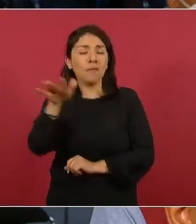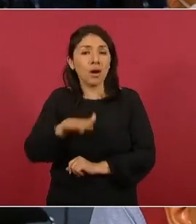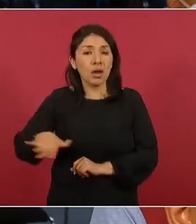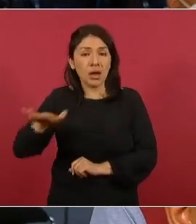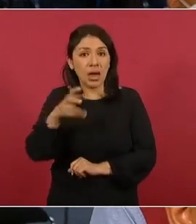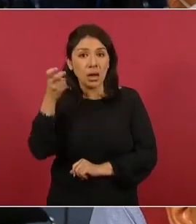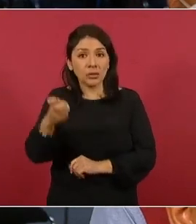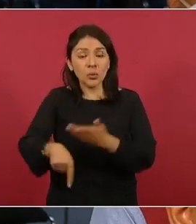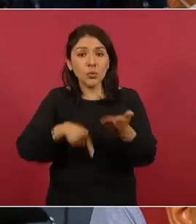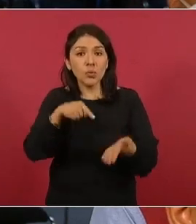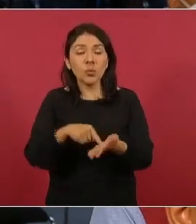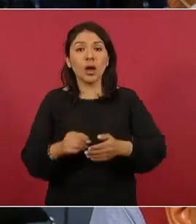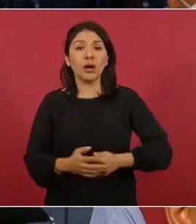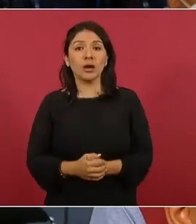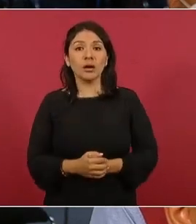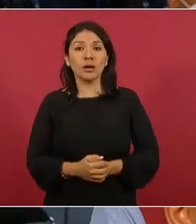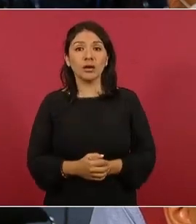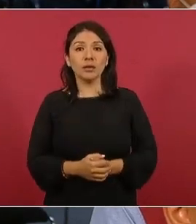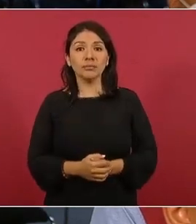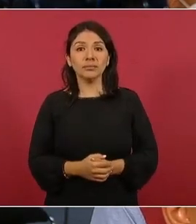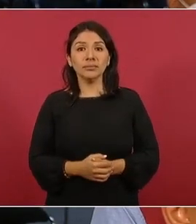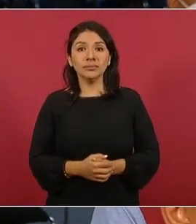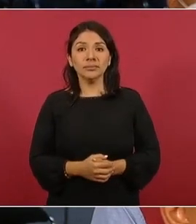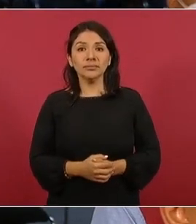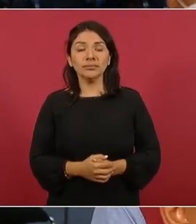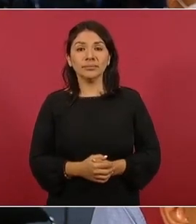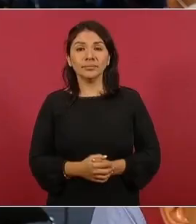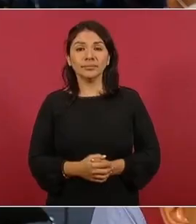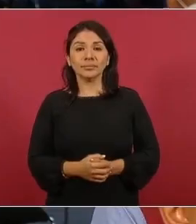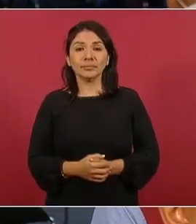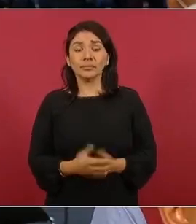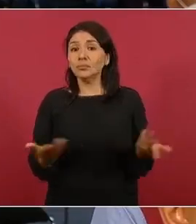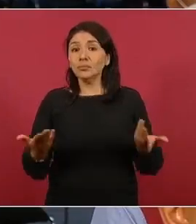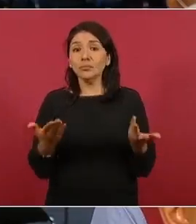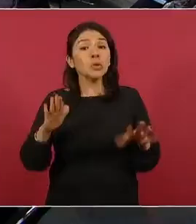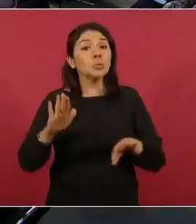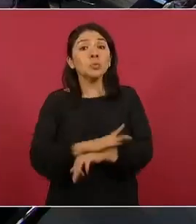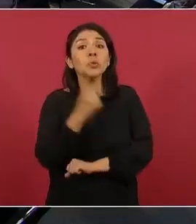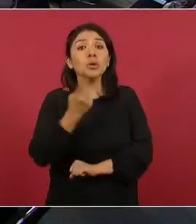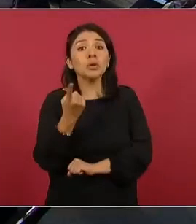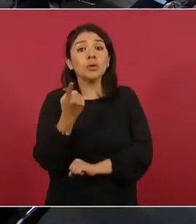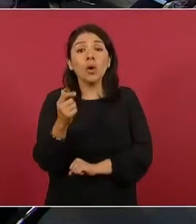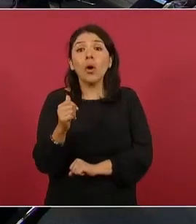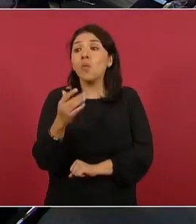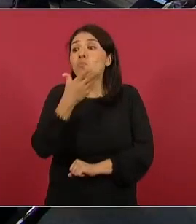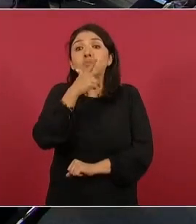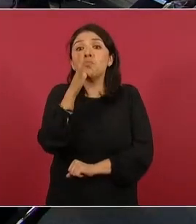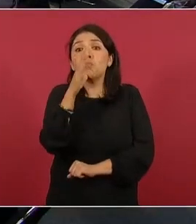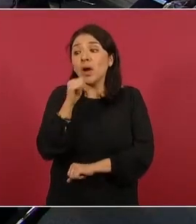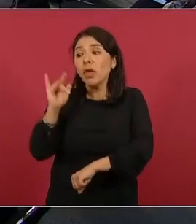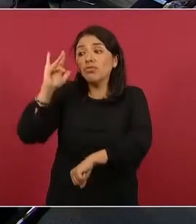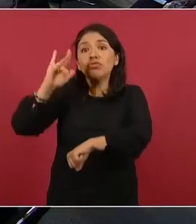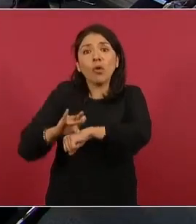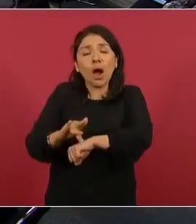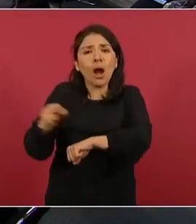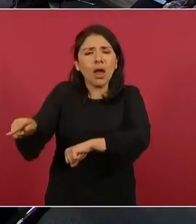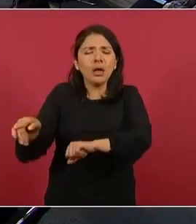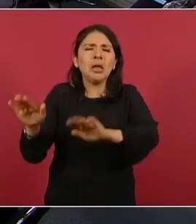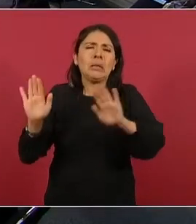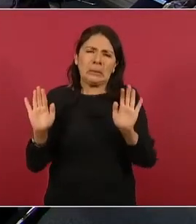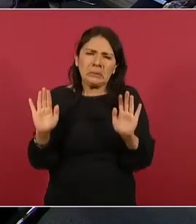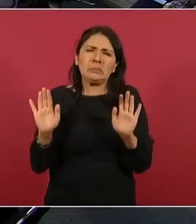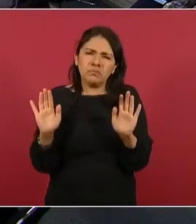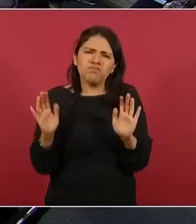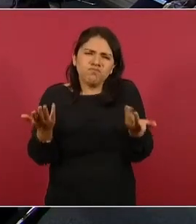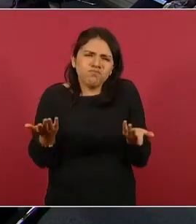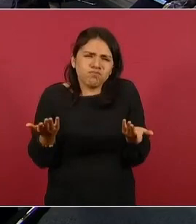y entonces la gente, porque no pueden tocarla, ¿no? Y está bien, o